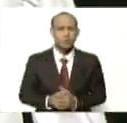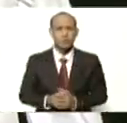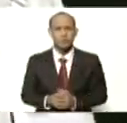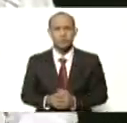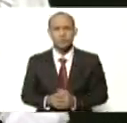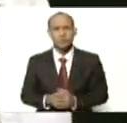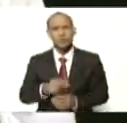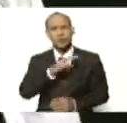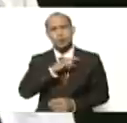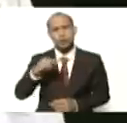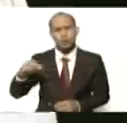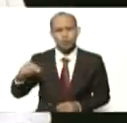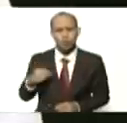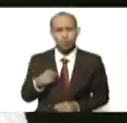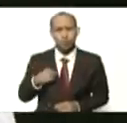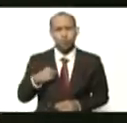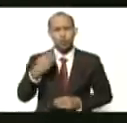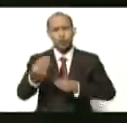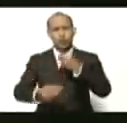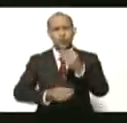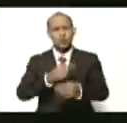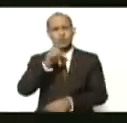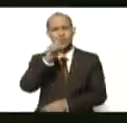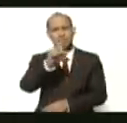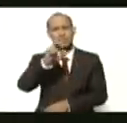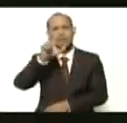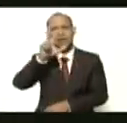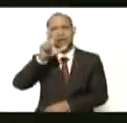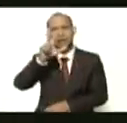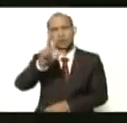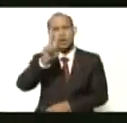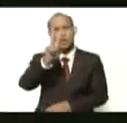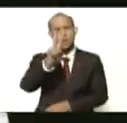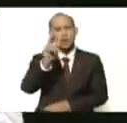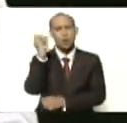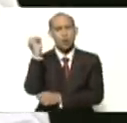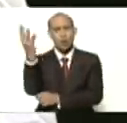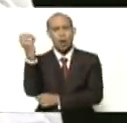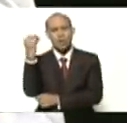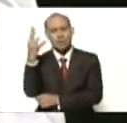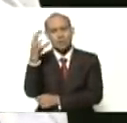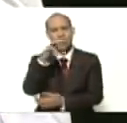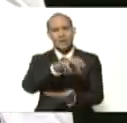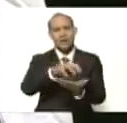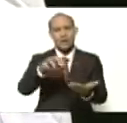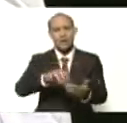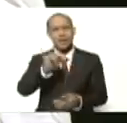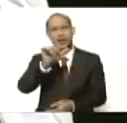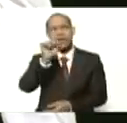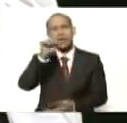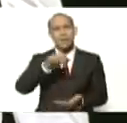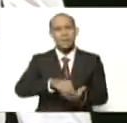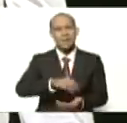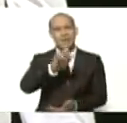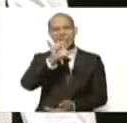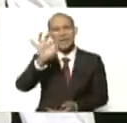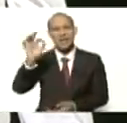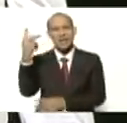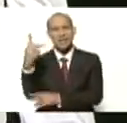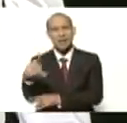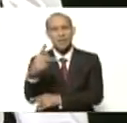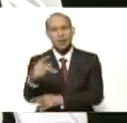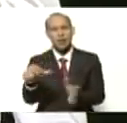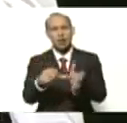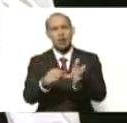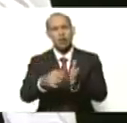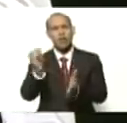ya nosotros hemos hecho 132 asambleas estatales y 1.500 parroquiales donde han participado